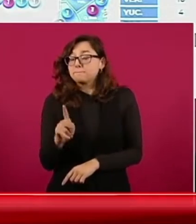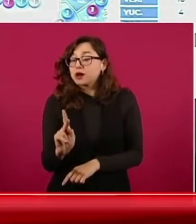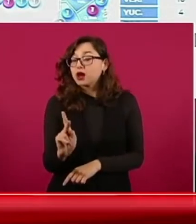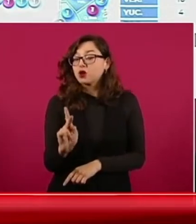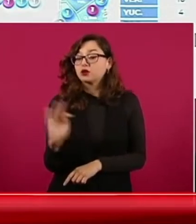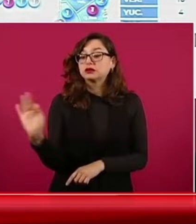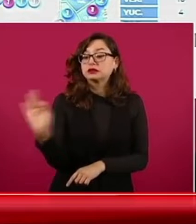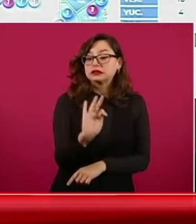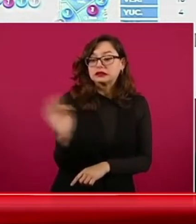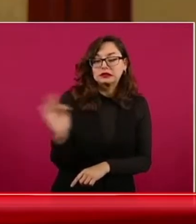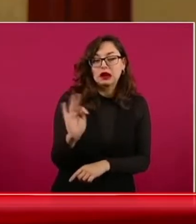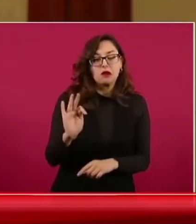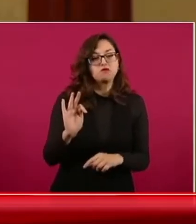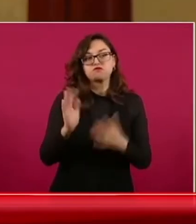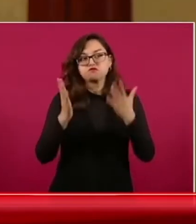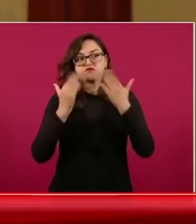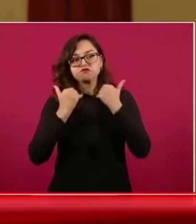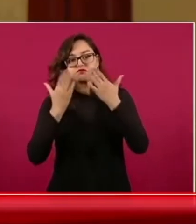no podríamos.